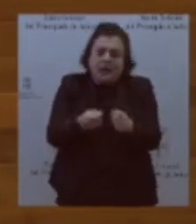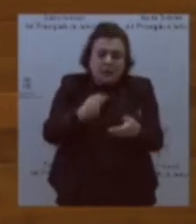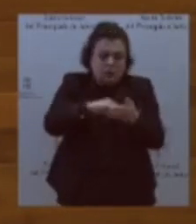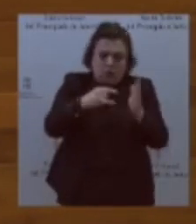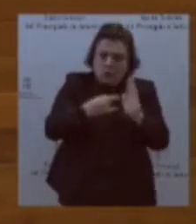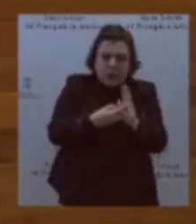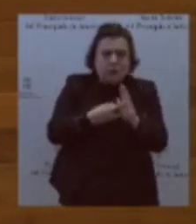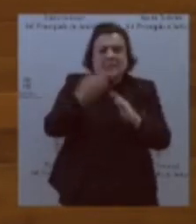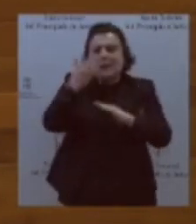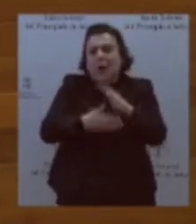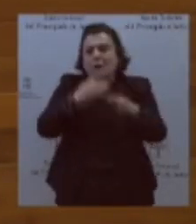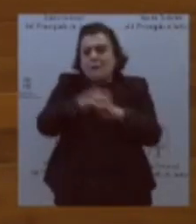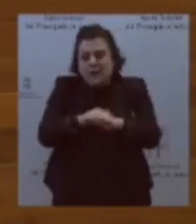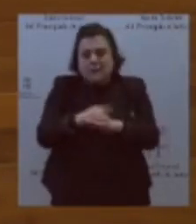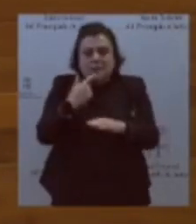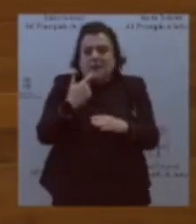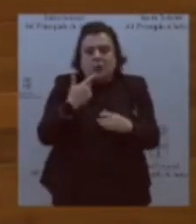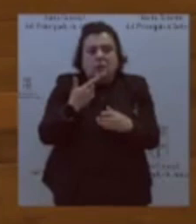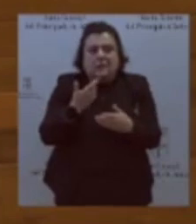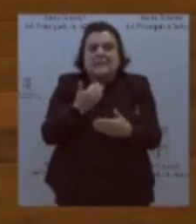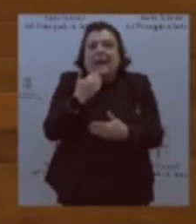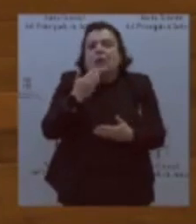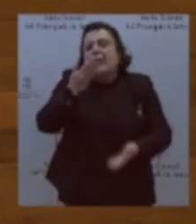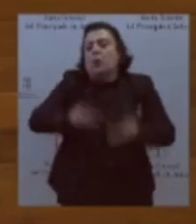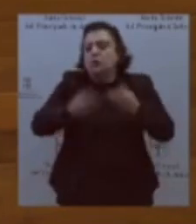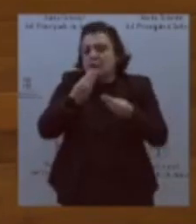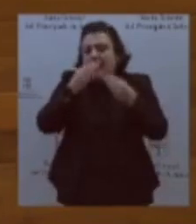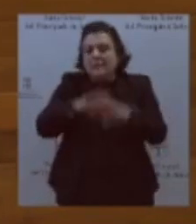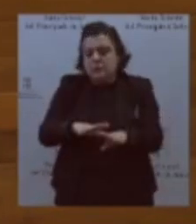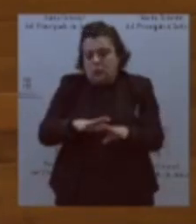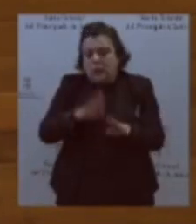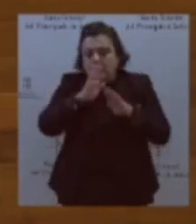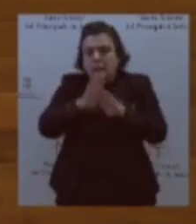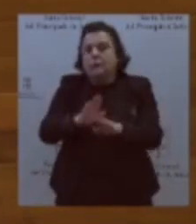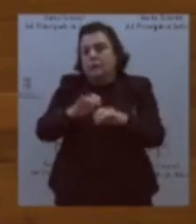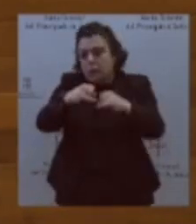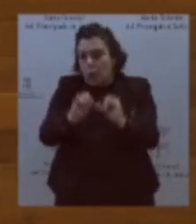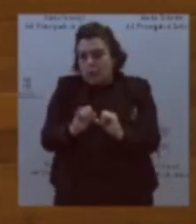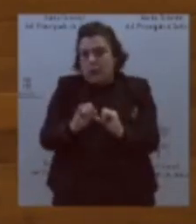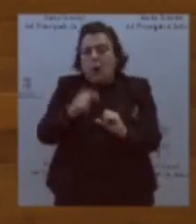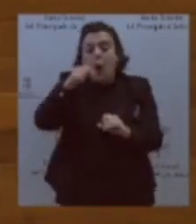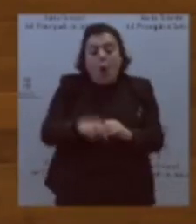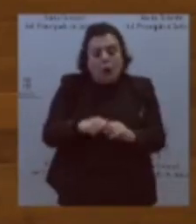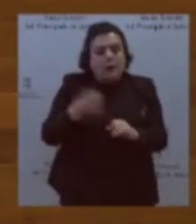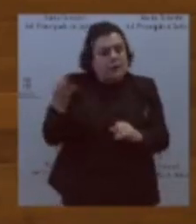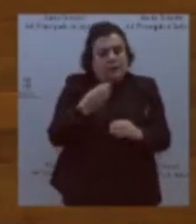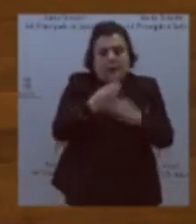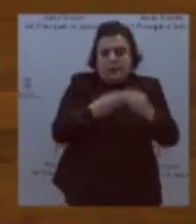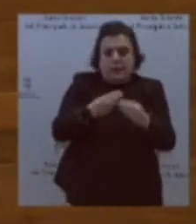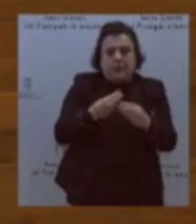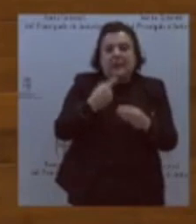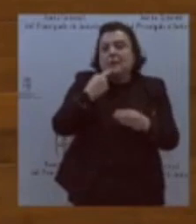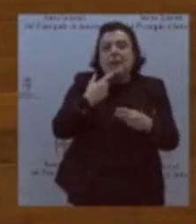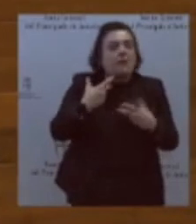Yo creo que lo podemos hacer. Hoy esta Junta General va a lanzar un mensaje de basta ya de retrasos, pónganse manos a la